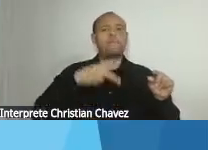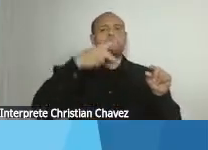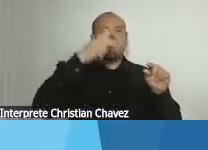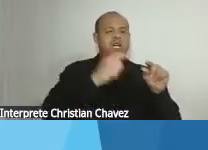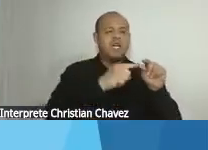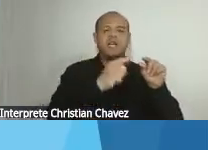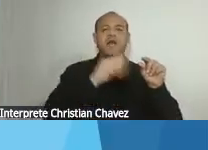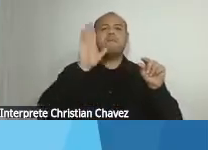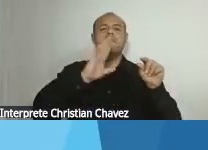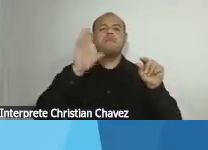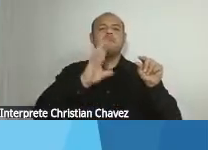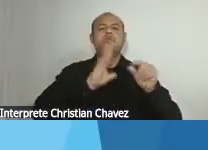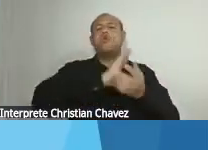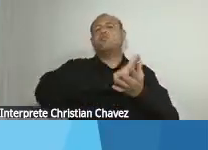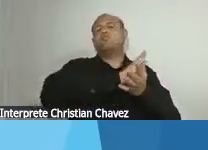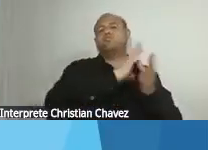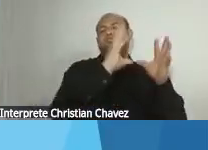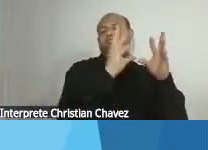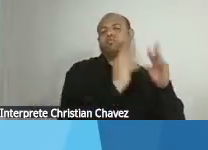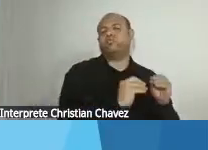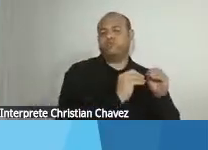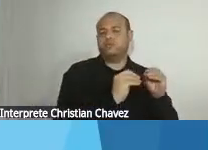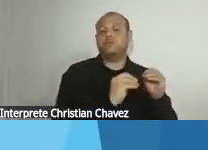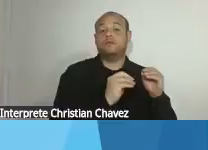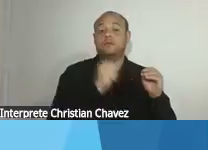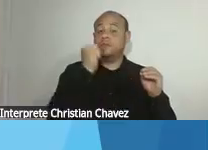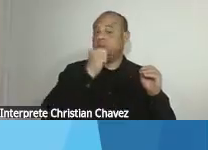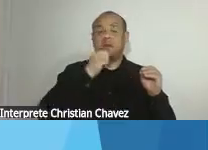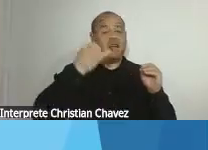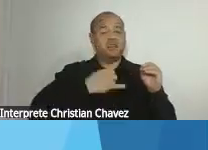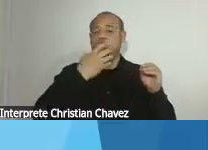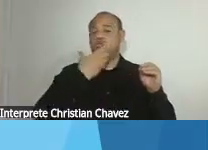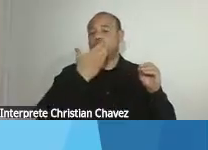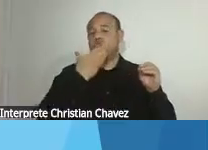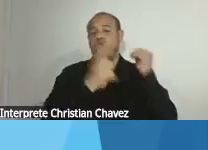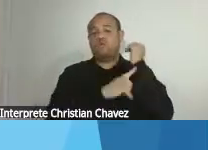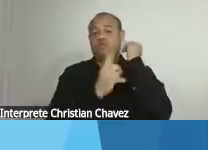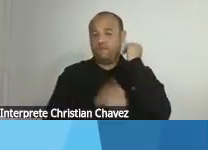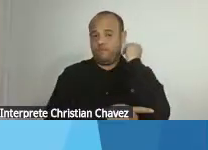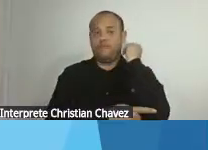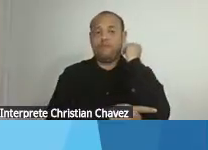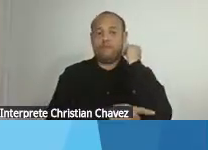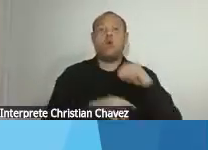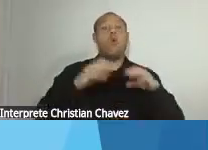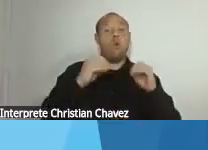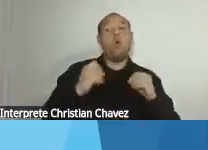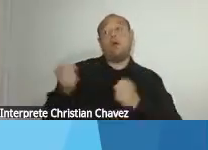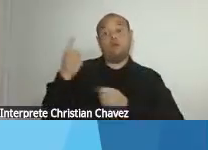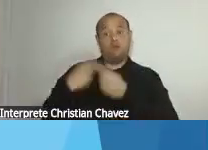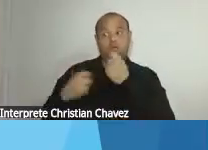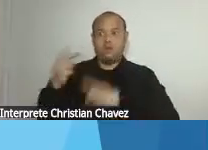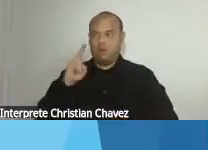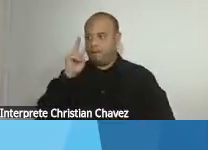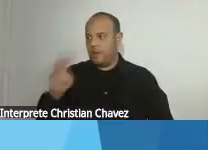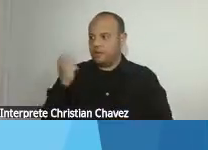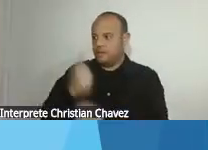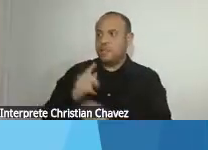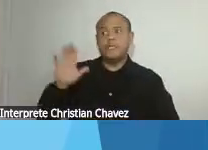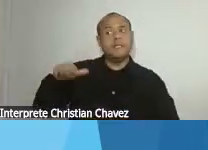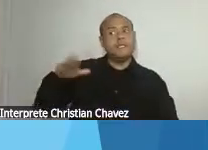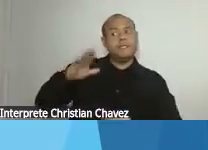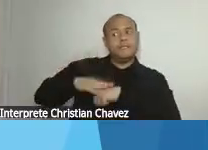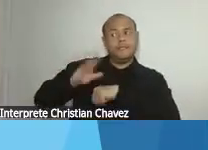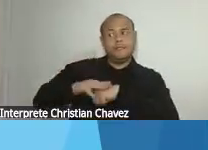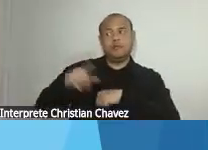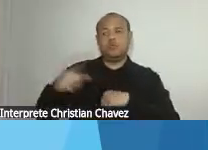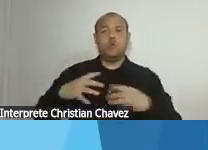Hay mayor probabilidad de diabetes gestacional en aquellas personas que tienen factor de riesgo. ¿Qué quiere decir eso? Que tiene obesidad